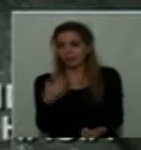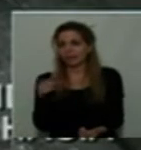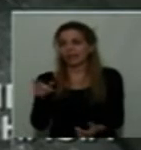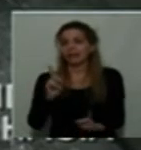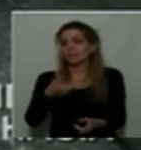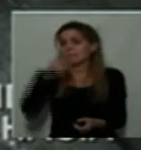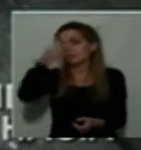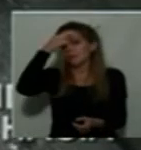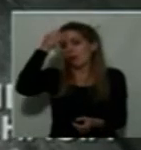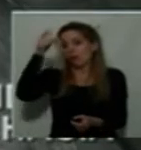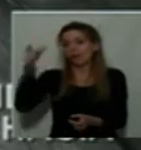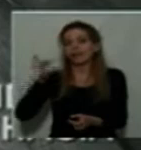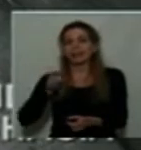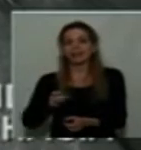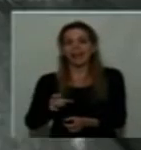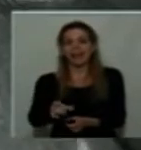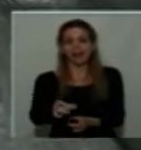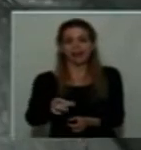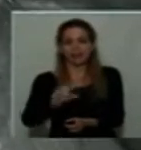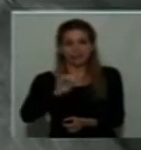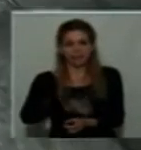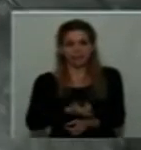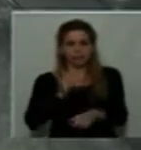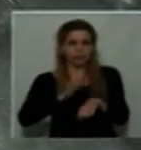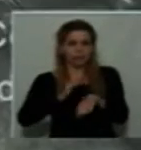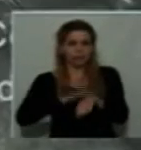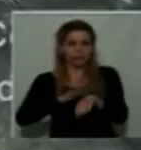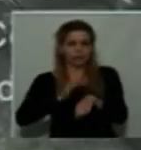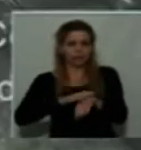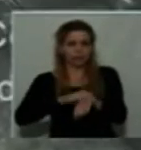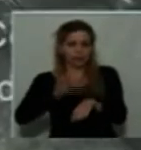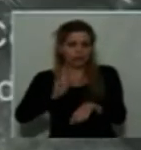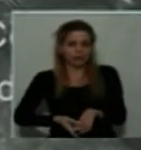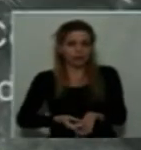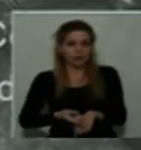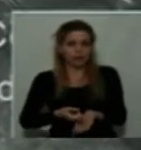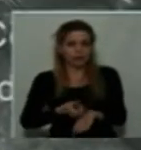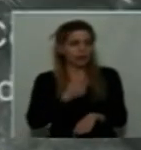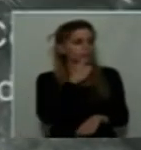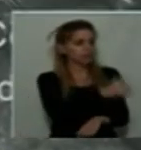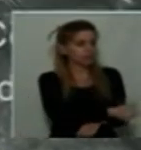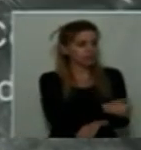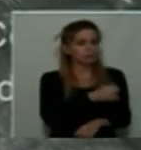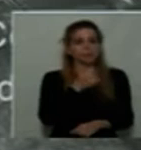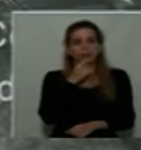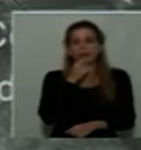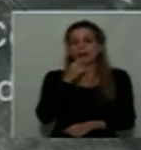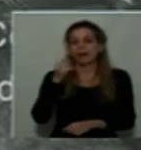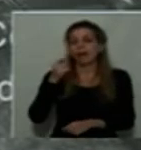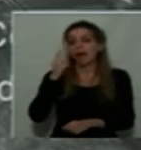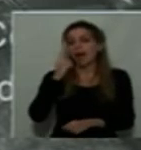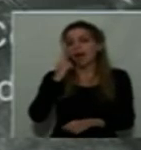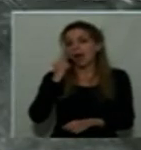contesta que no? Si en Argentina chocamos todo, ¿por qué no puede ser que un Motorman choque también? Yo te voy a dar la declaración del Motorman, si vos querés, para seguir